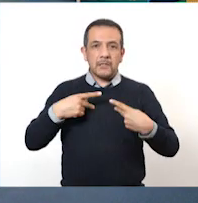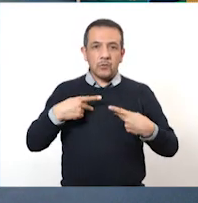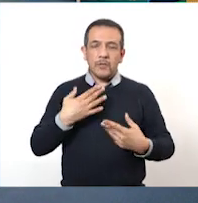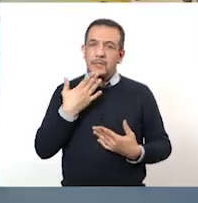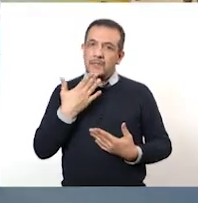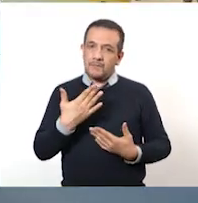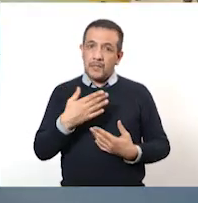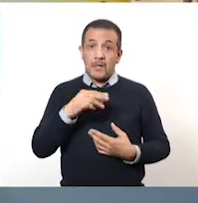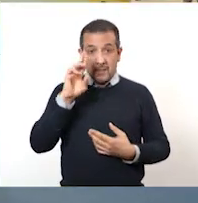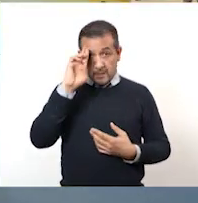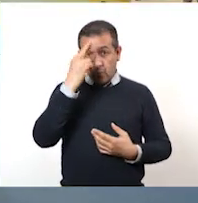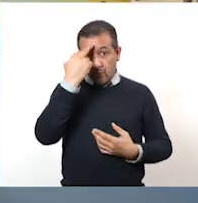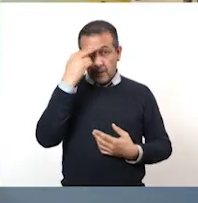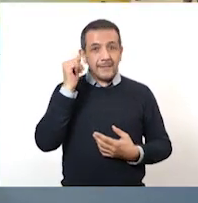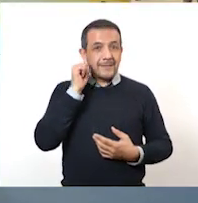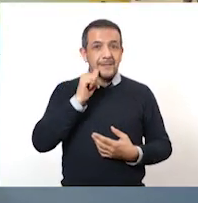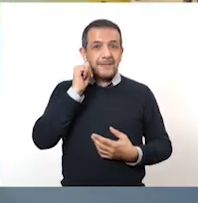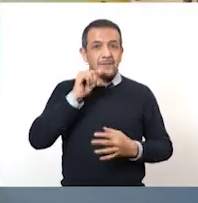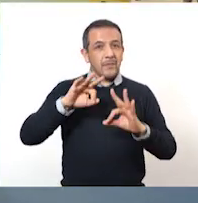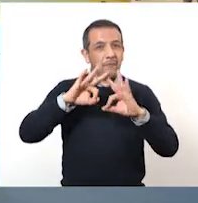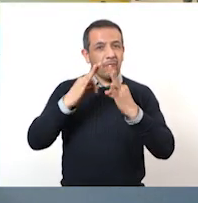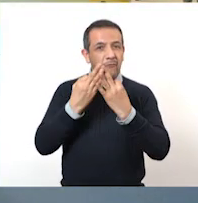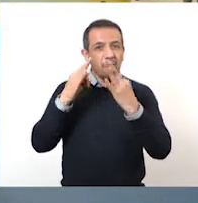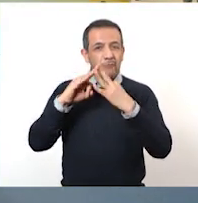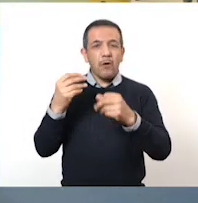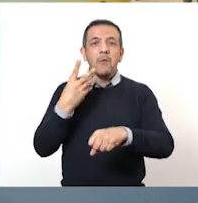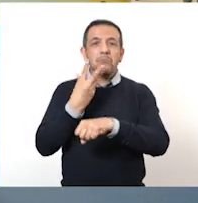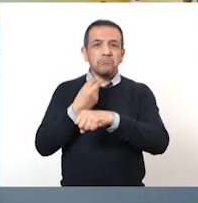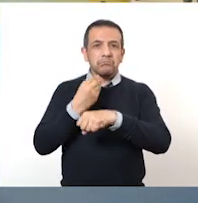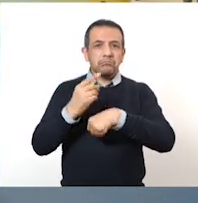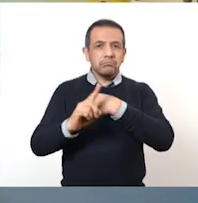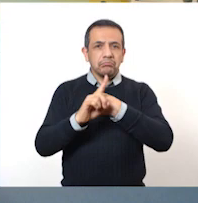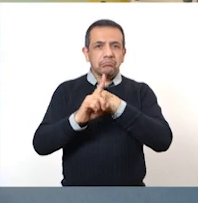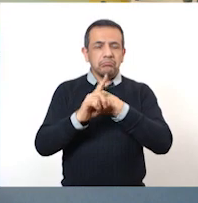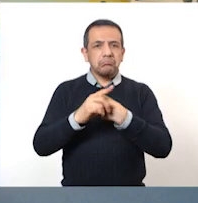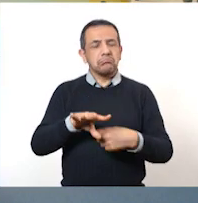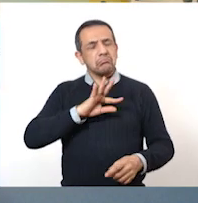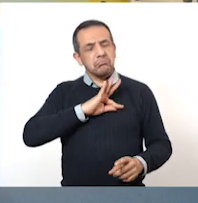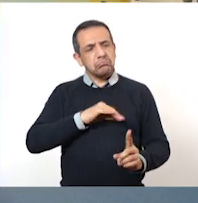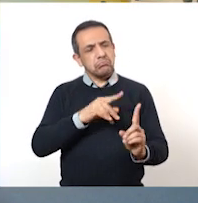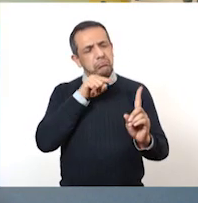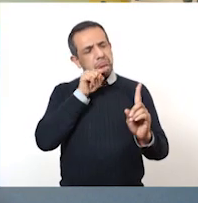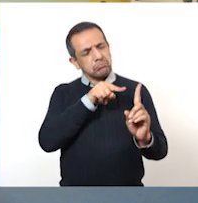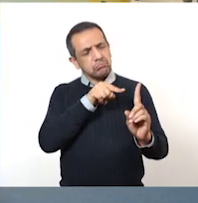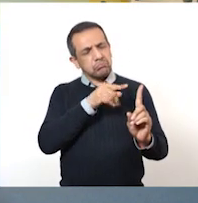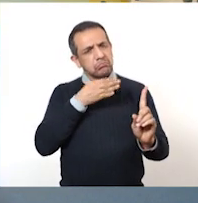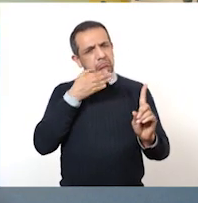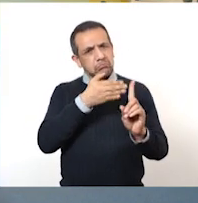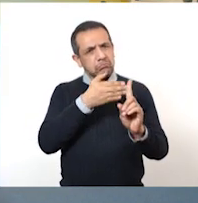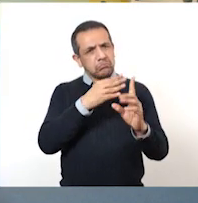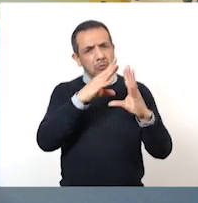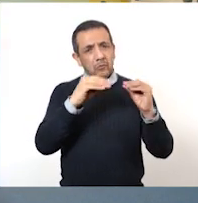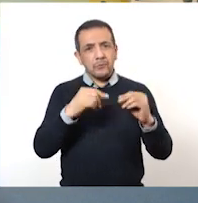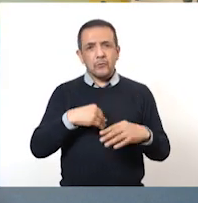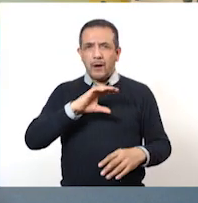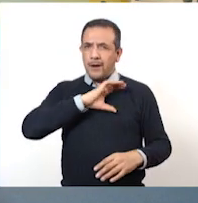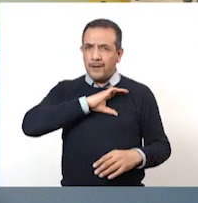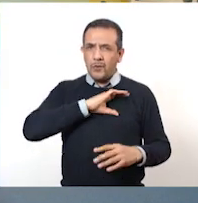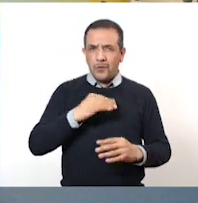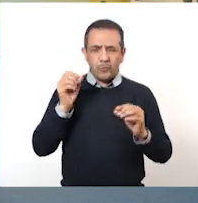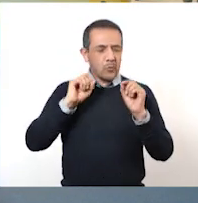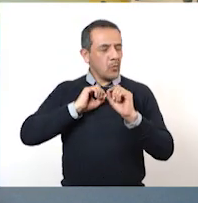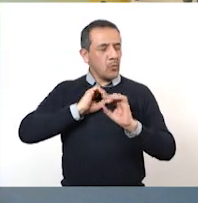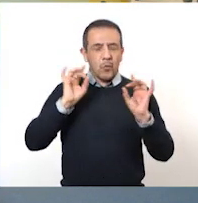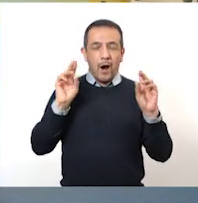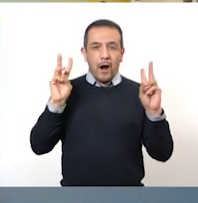mejores personas. Recuerden que siempre hay muchas maneras de dar solución y enfrentar algún problema. Con todo cariño, admiración